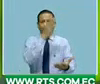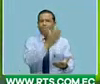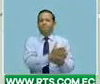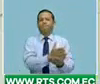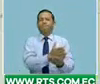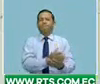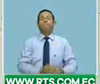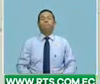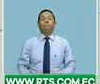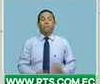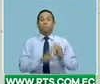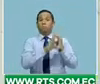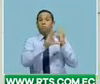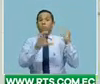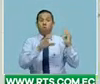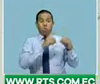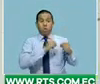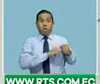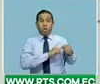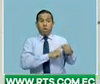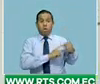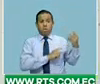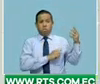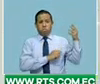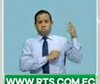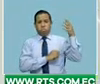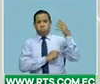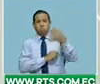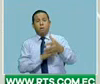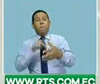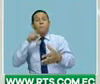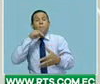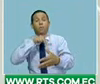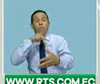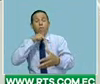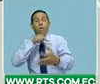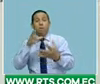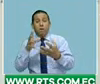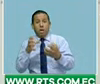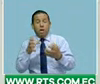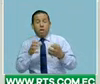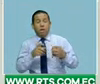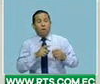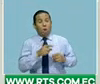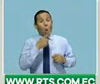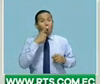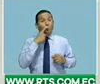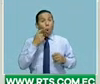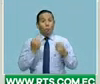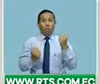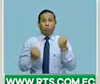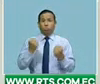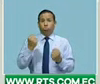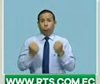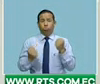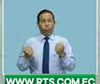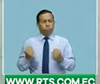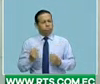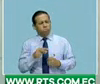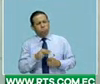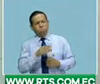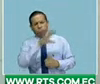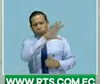marihuana. El bus cubría la ruta Quito-Puerto Viejo en Manabí. El conductor, que se encontraba solo, fue retenido para